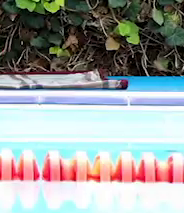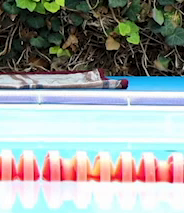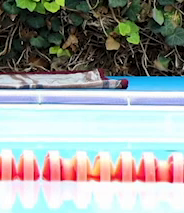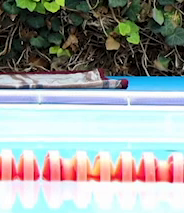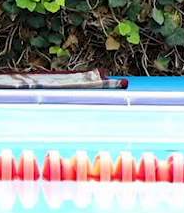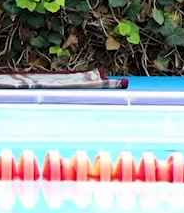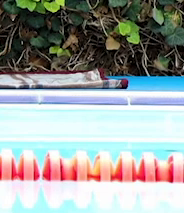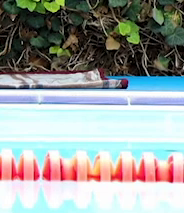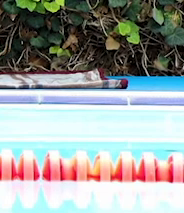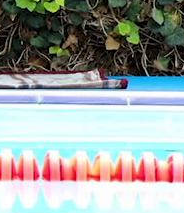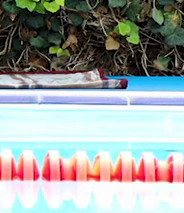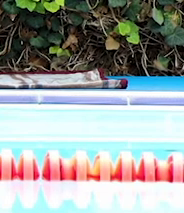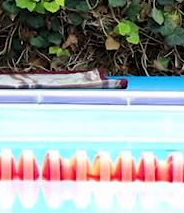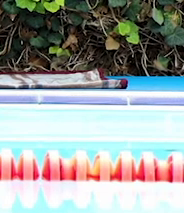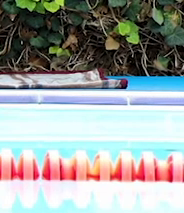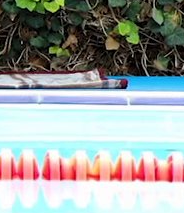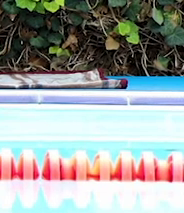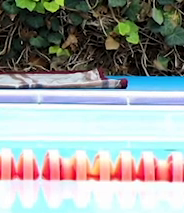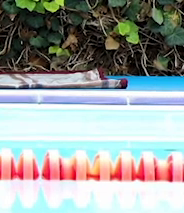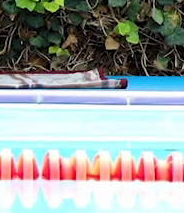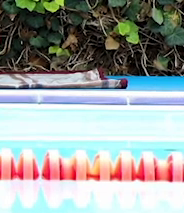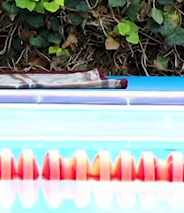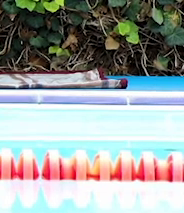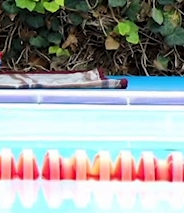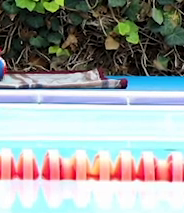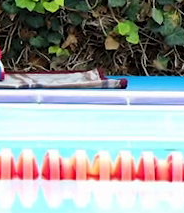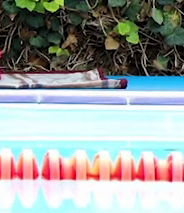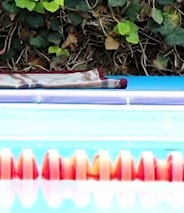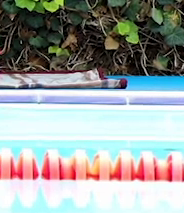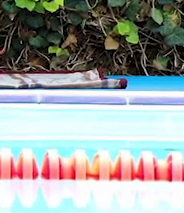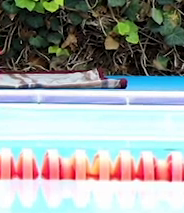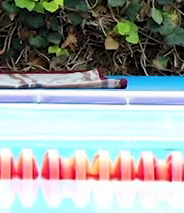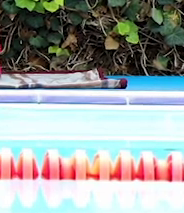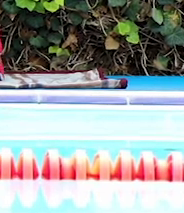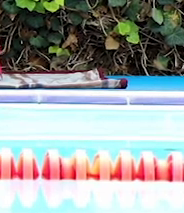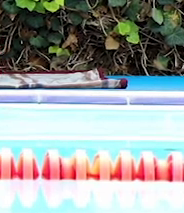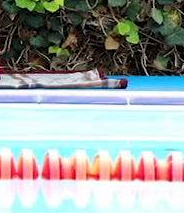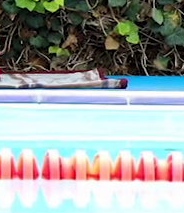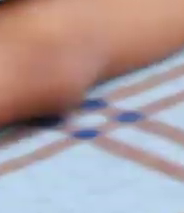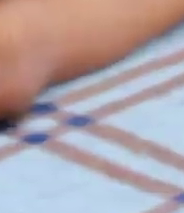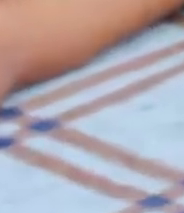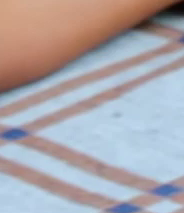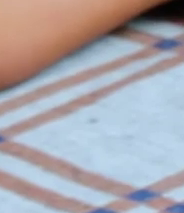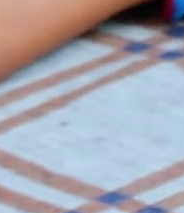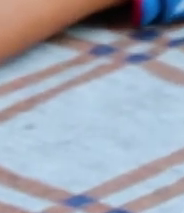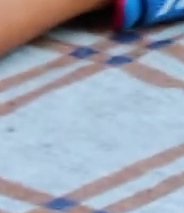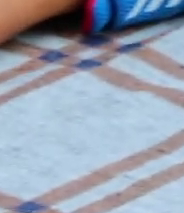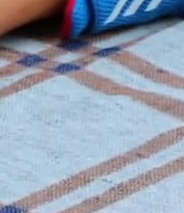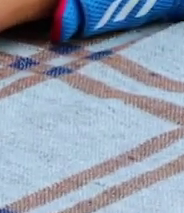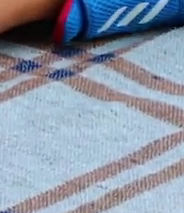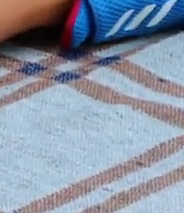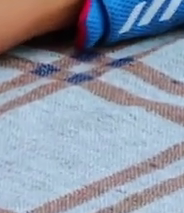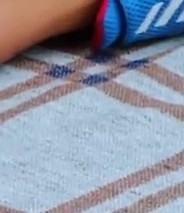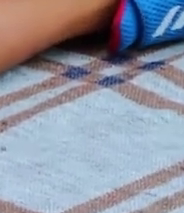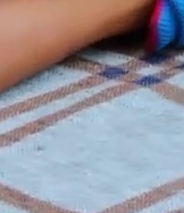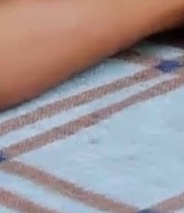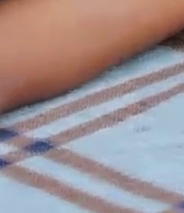derecha. Estiramos totalmente el cuerpo, bien estirado, ponemos bien la posición